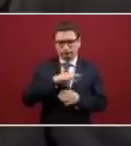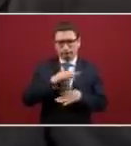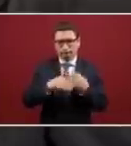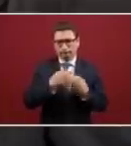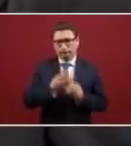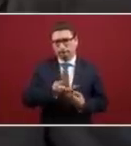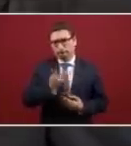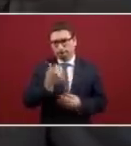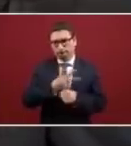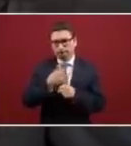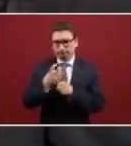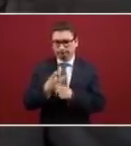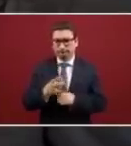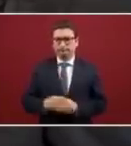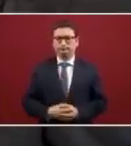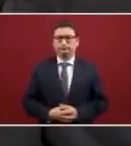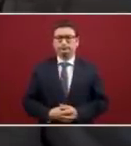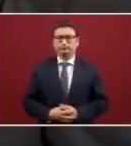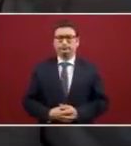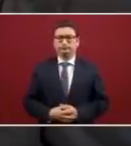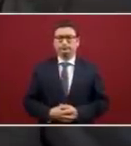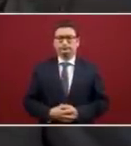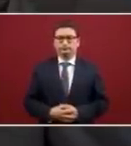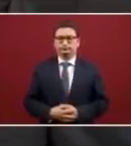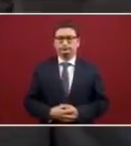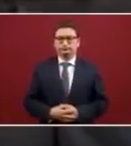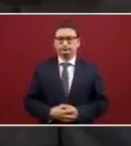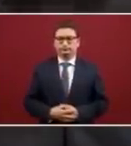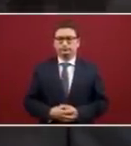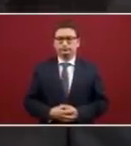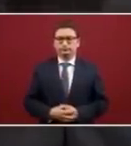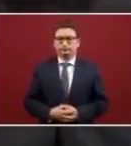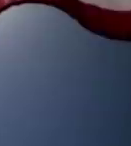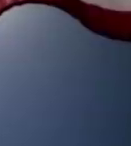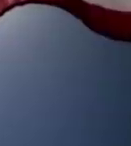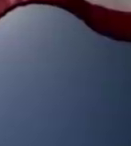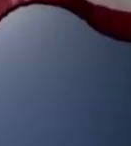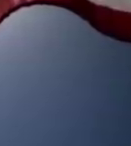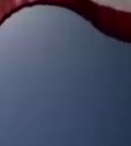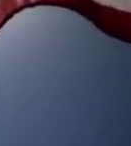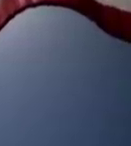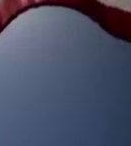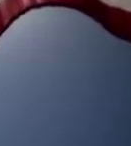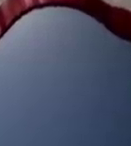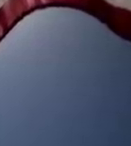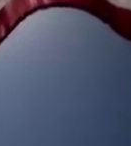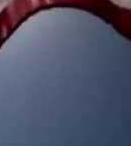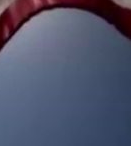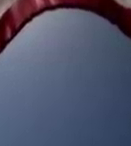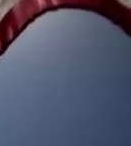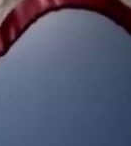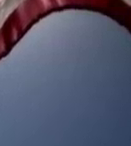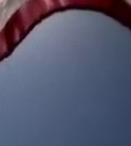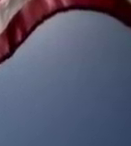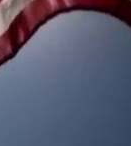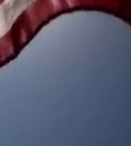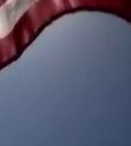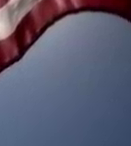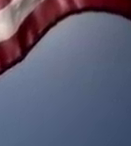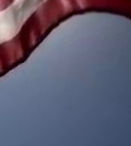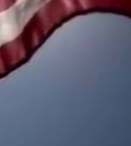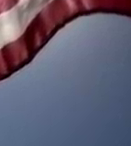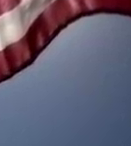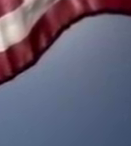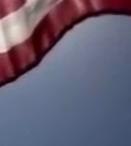preámbulo de lo que se dijo el día de hoy en esta negociación de los funcionarios mexicanos con funcionarios estadunidenses si le gusta este vídeo